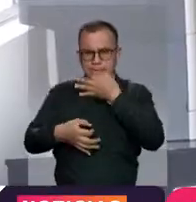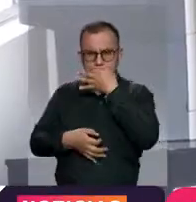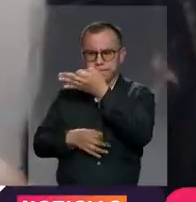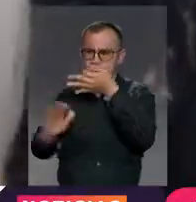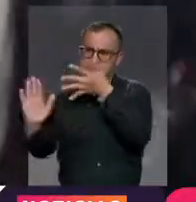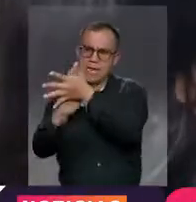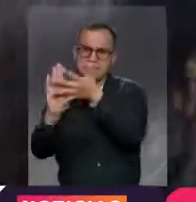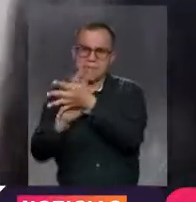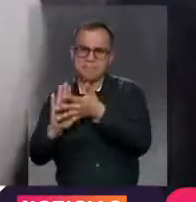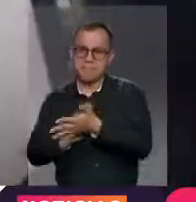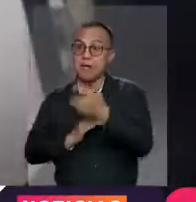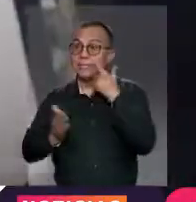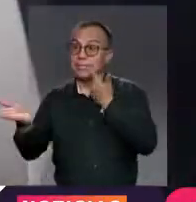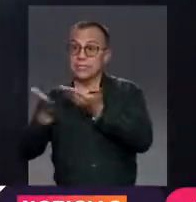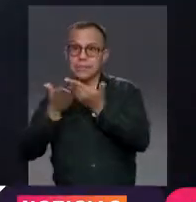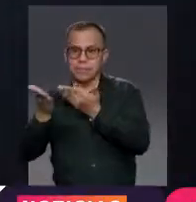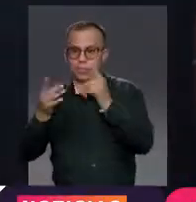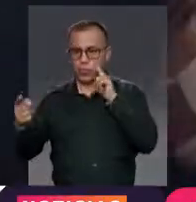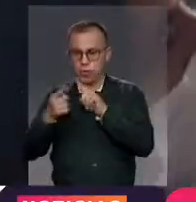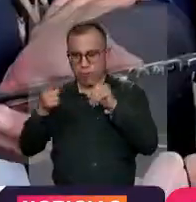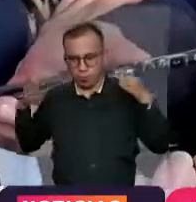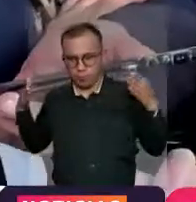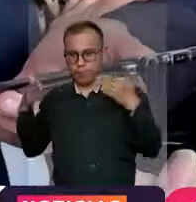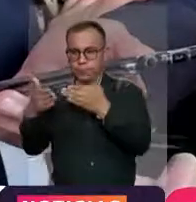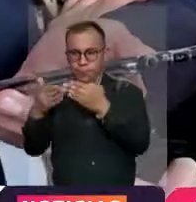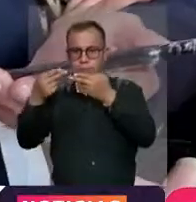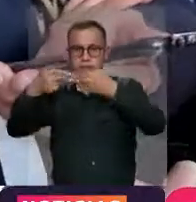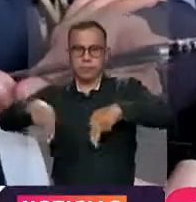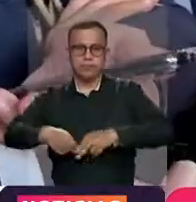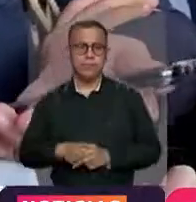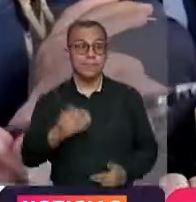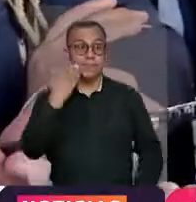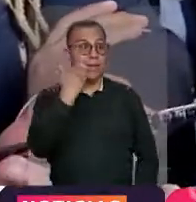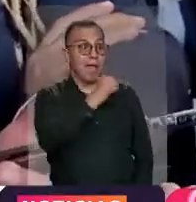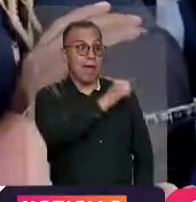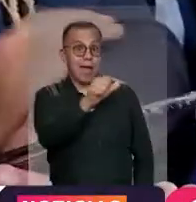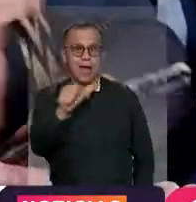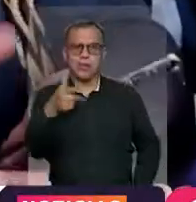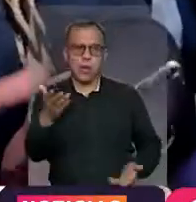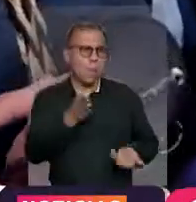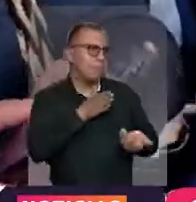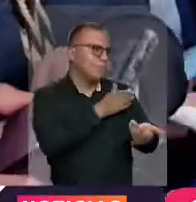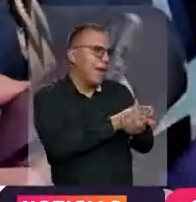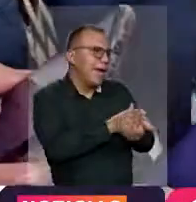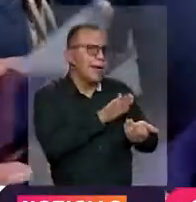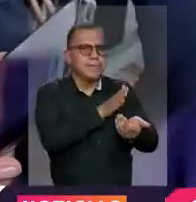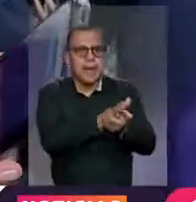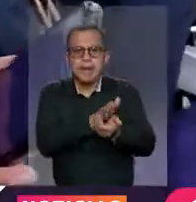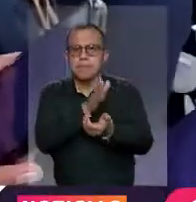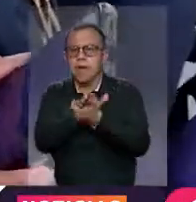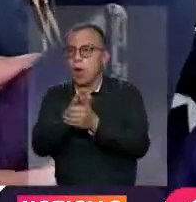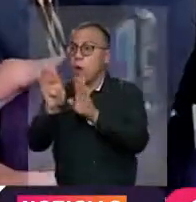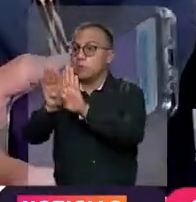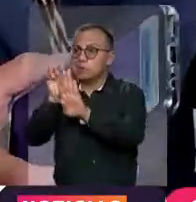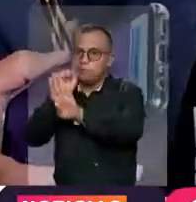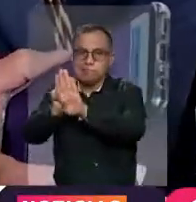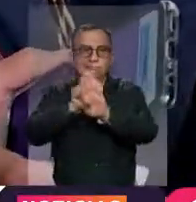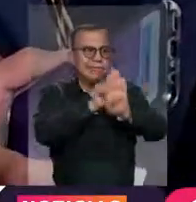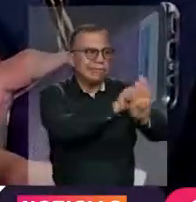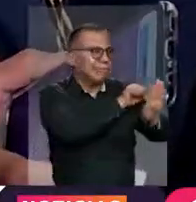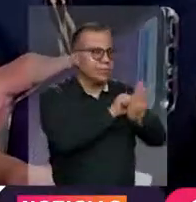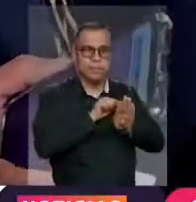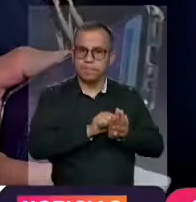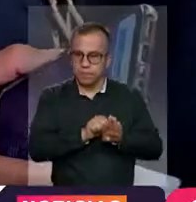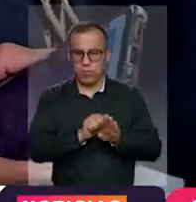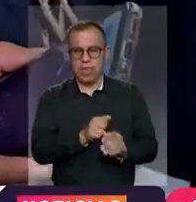y recibir servicios de enfoque de género. Ya las mujeres no van a tener que ir de institución en institución, de puerta en puerta, además